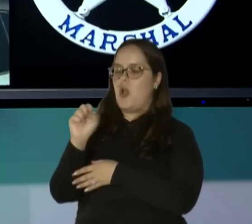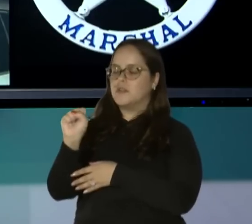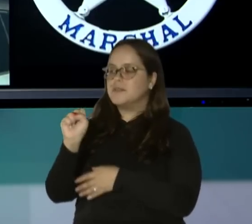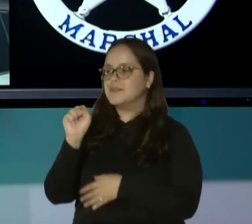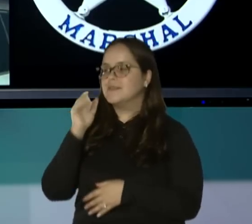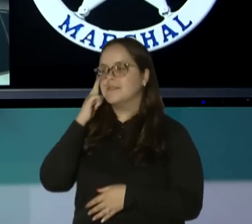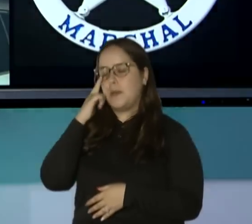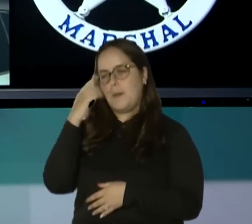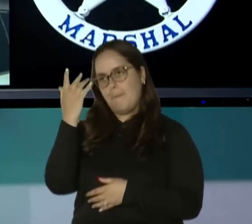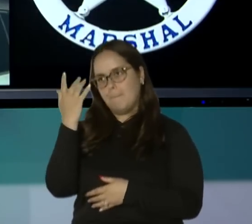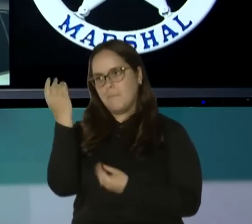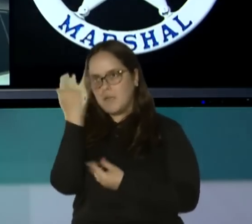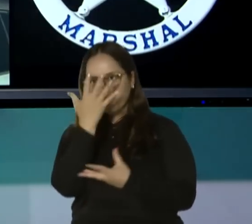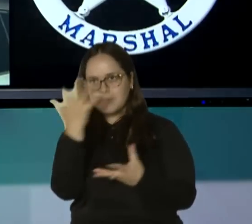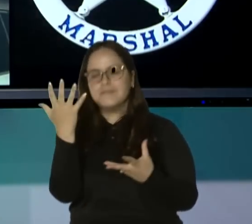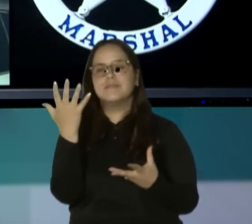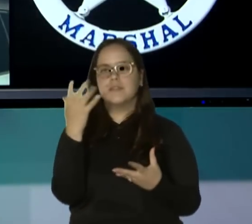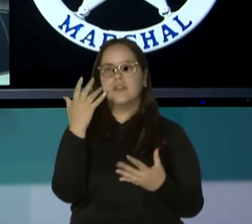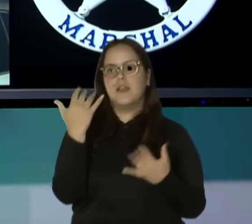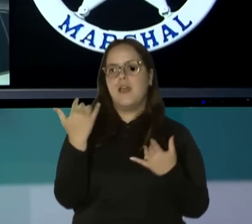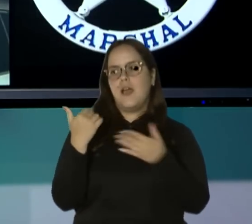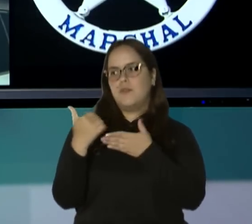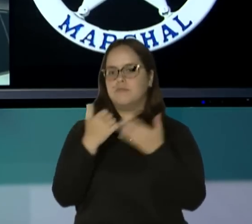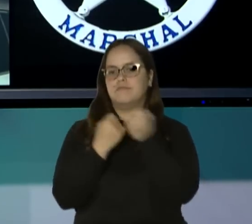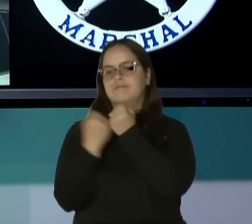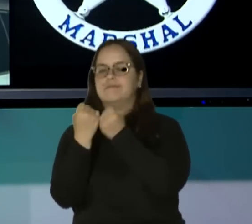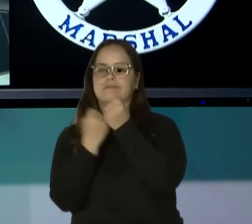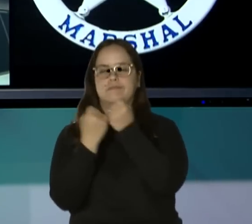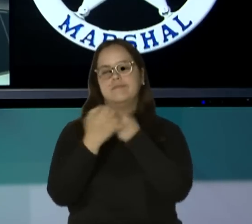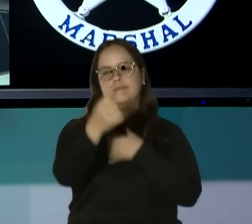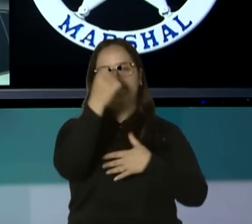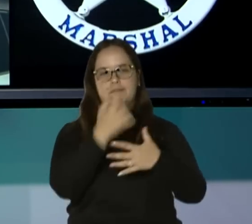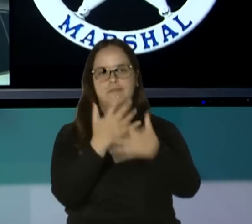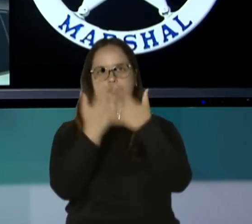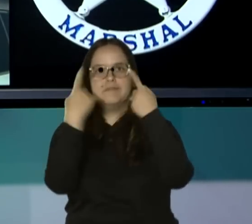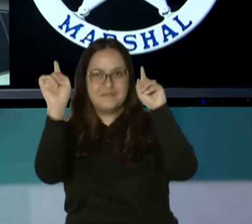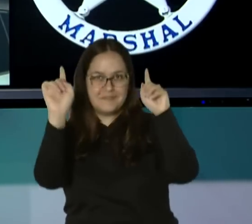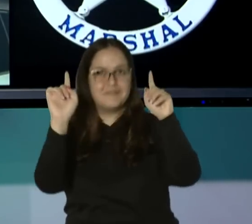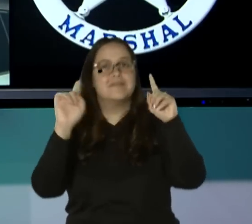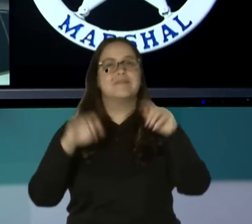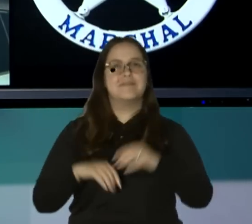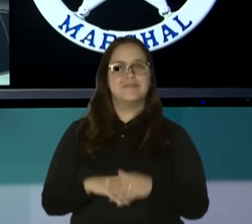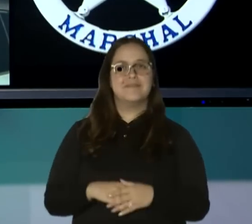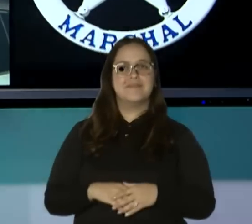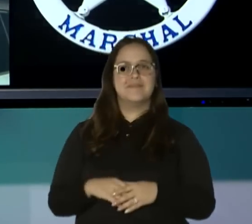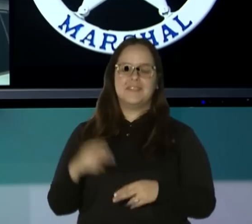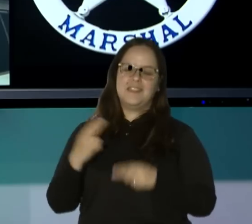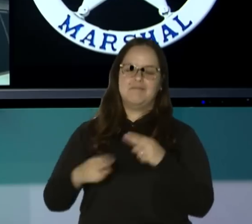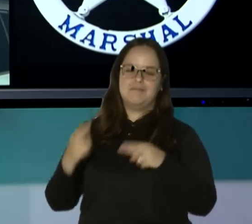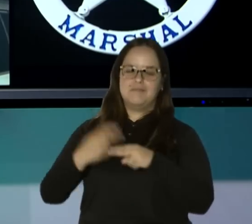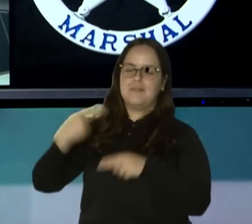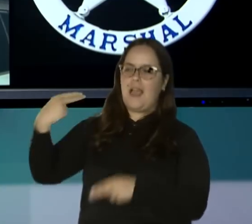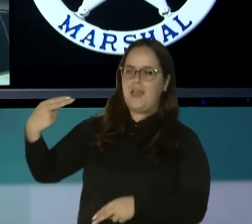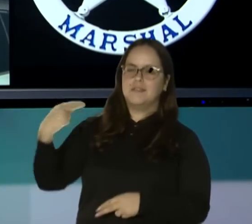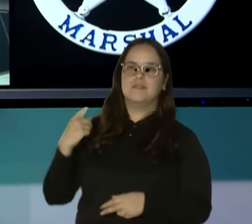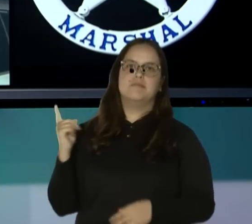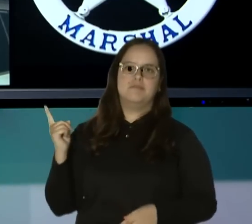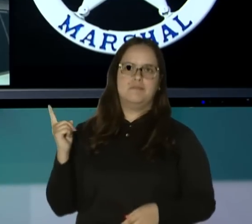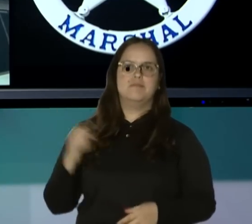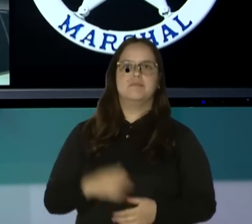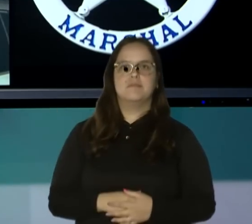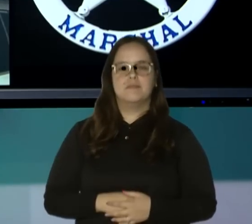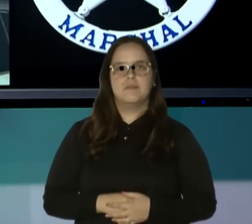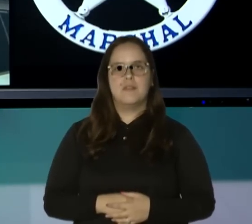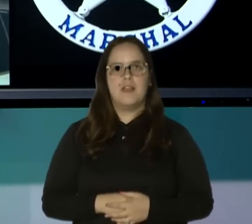esté en estos momentos tras las rejas. El famoso O, se le conoce como la H. Bueno,